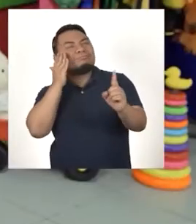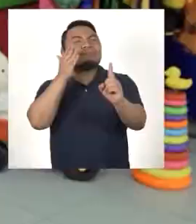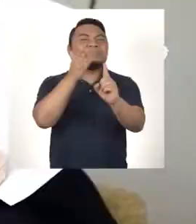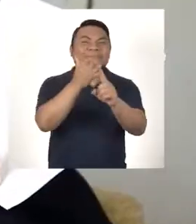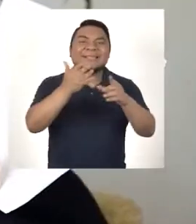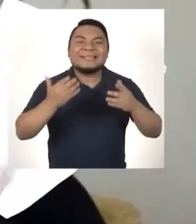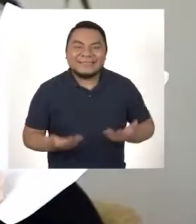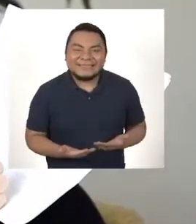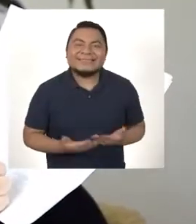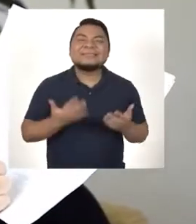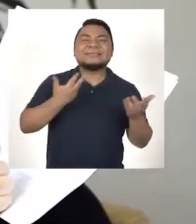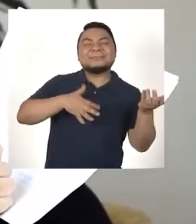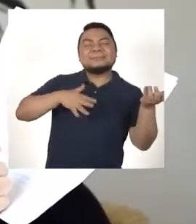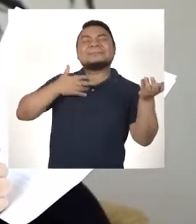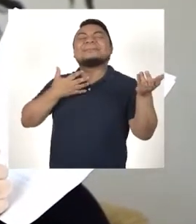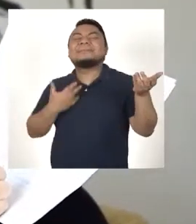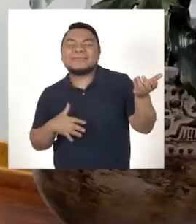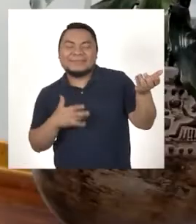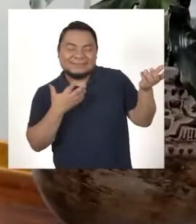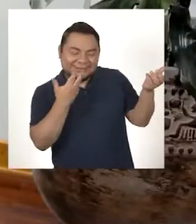recorrer.